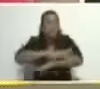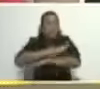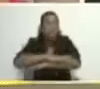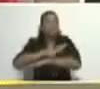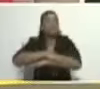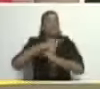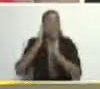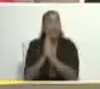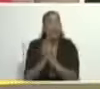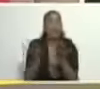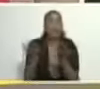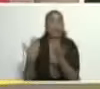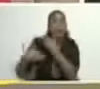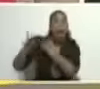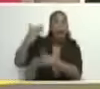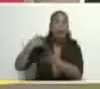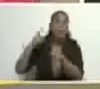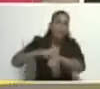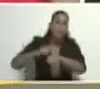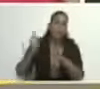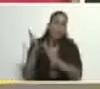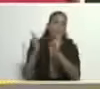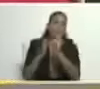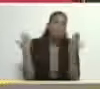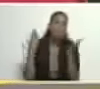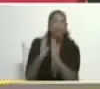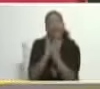la base de esa sabiduría.